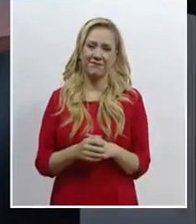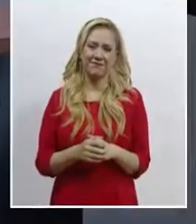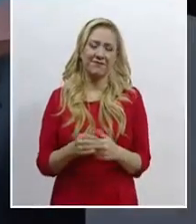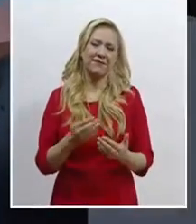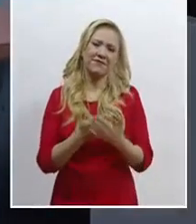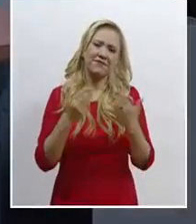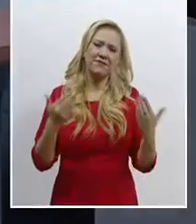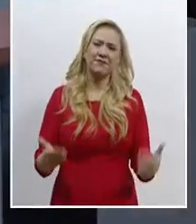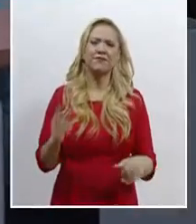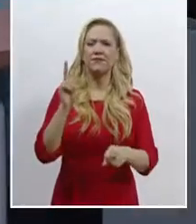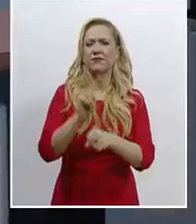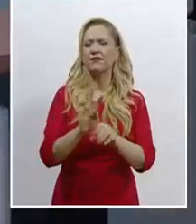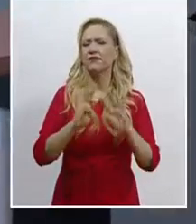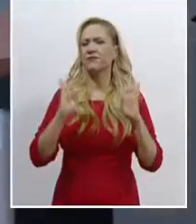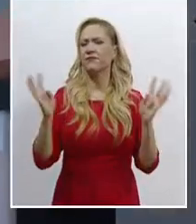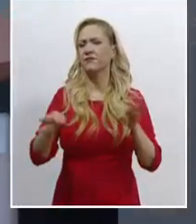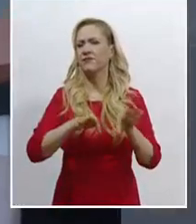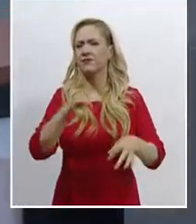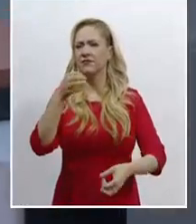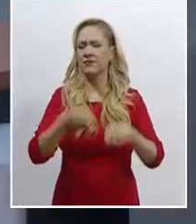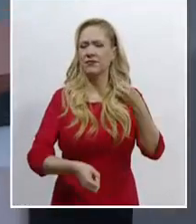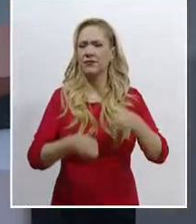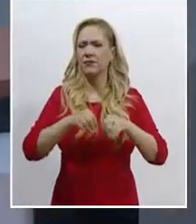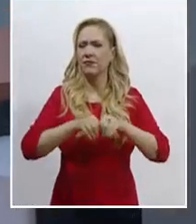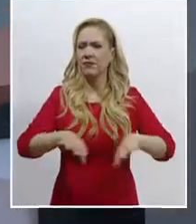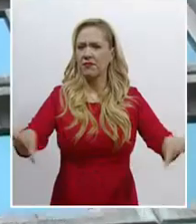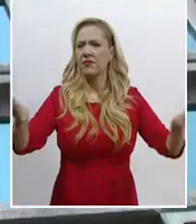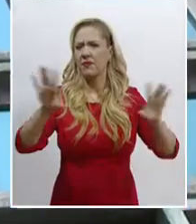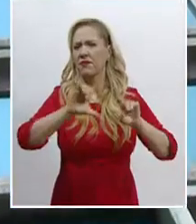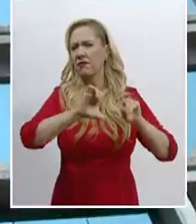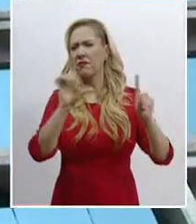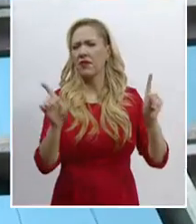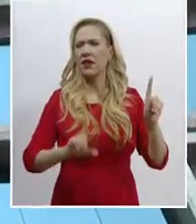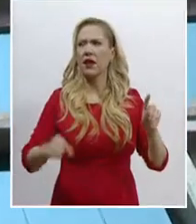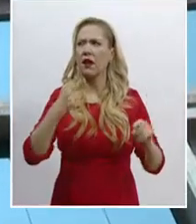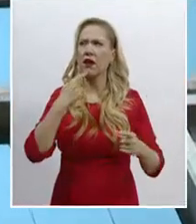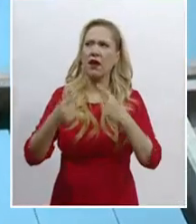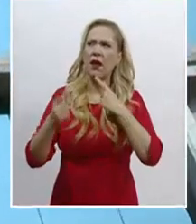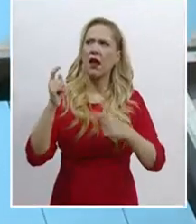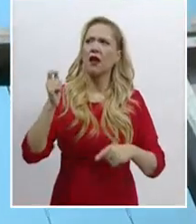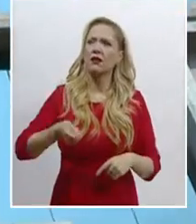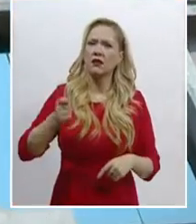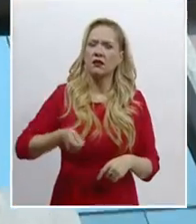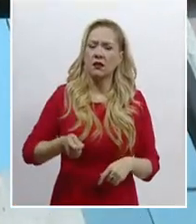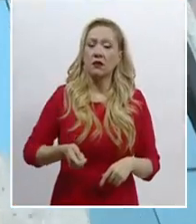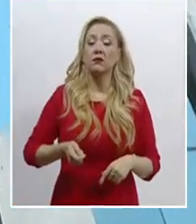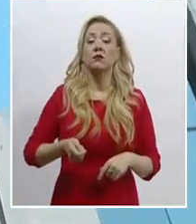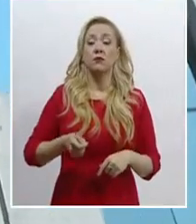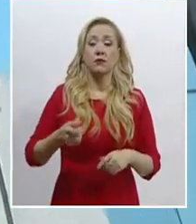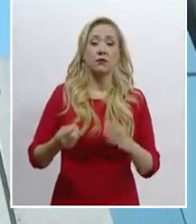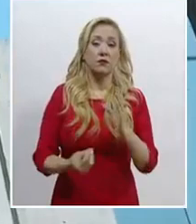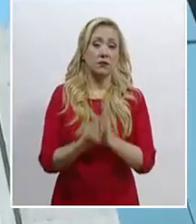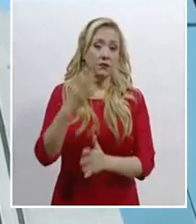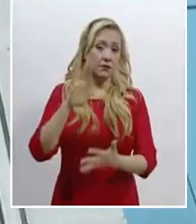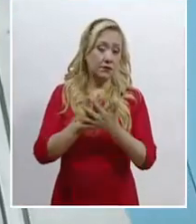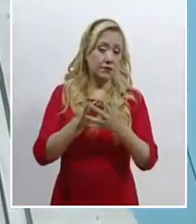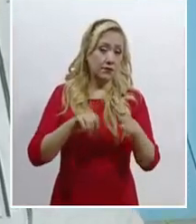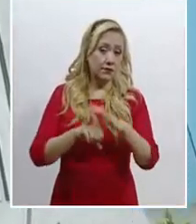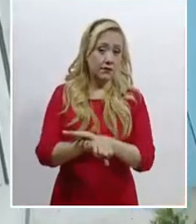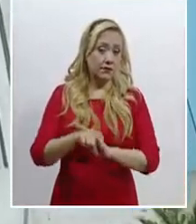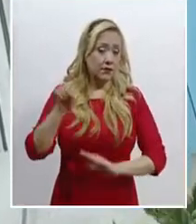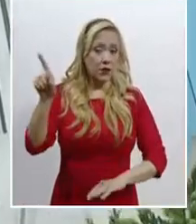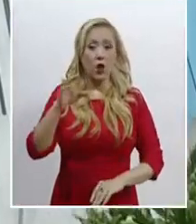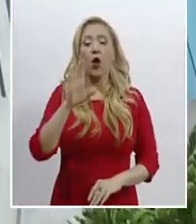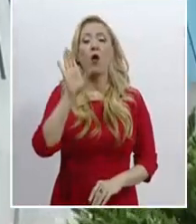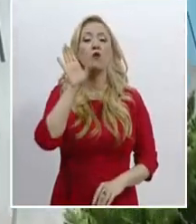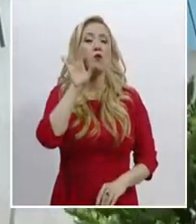Y el Consejo de la Judicatura Federal dio a conocer el acuerdo que regula el funcionamiento del Centro de Justicia Penal Federal con residencia en Los